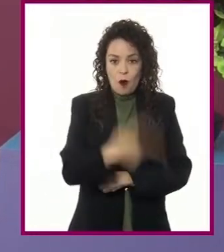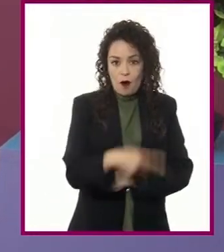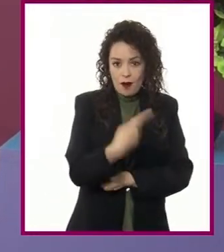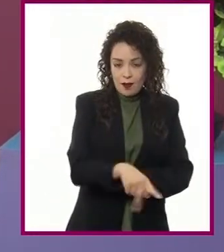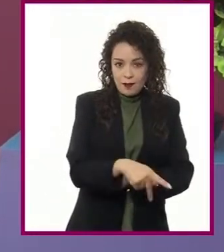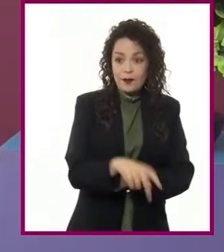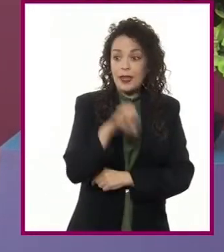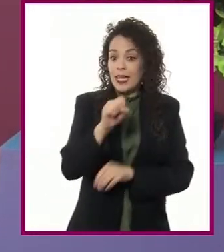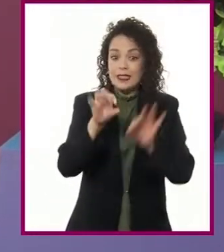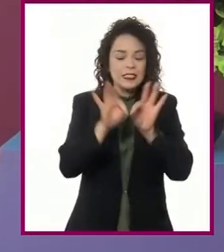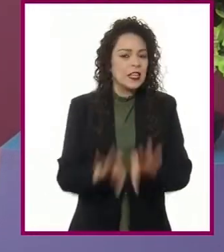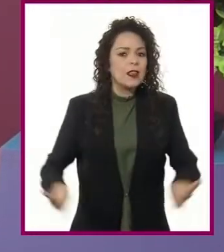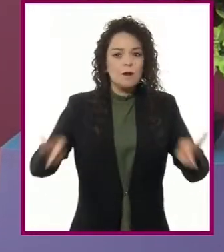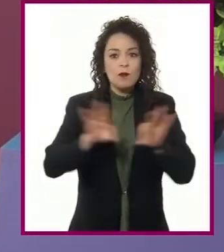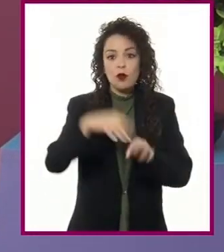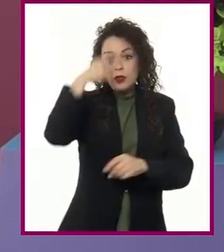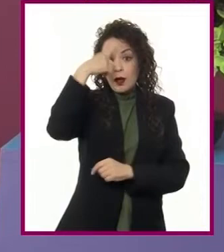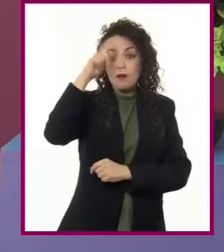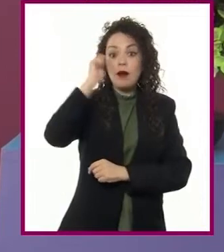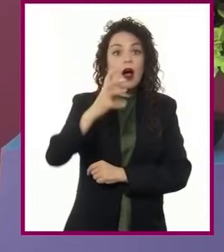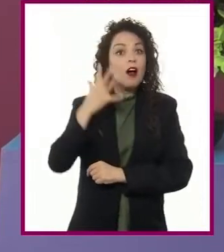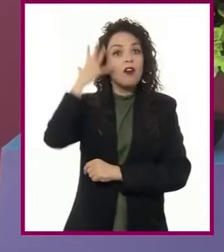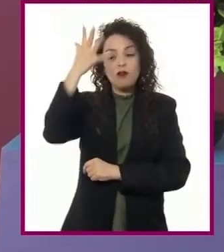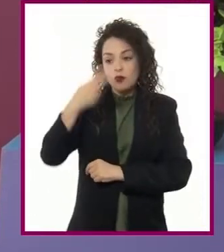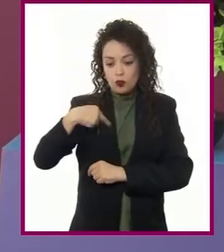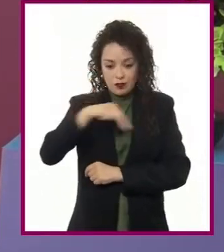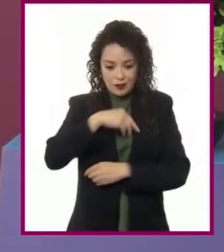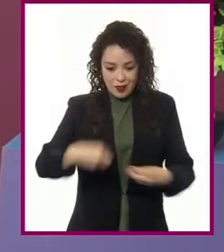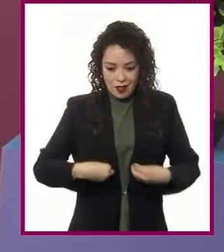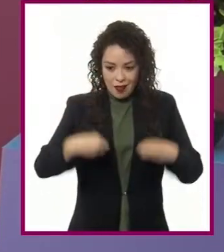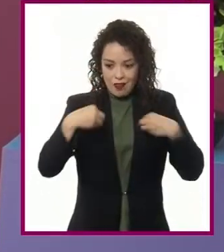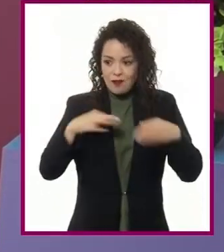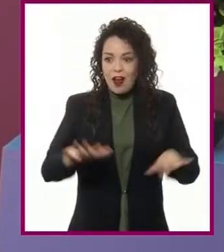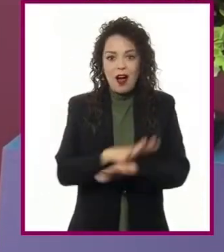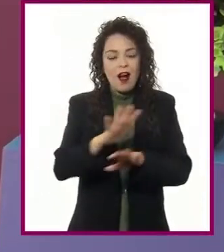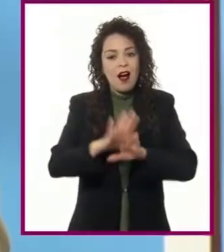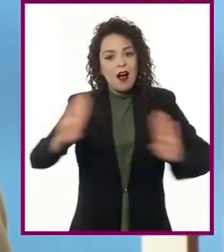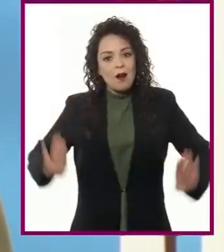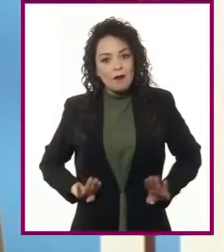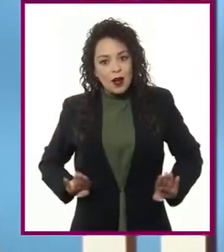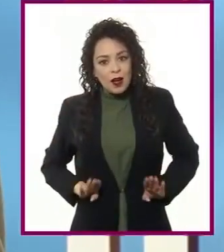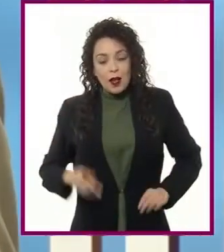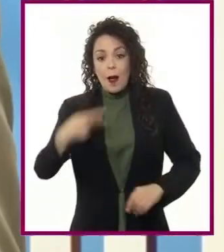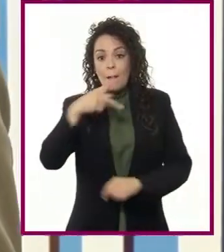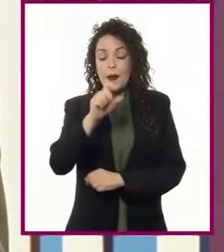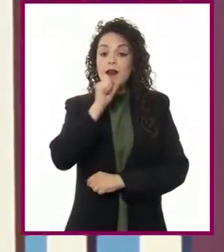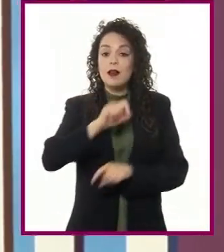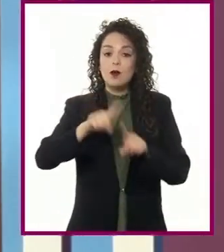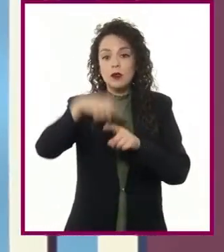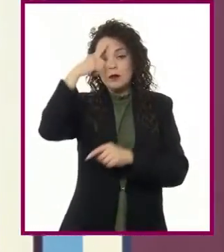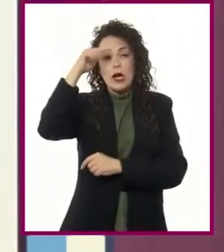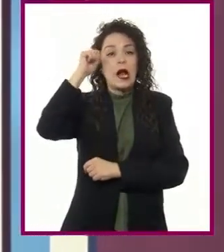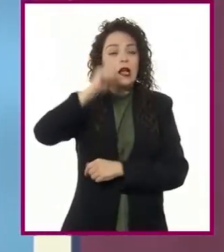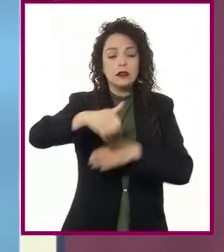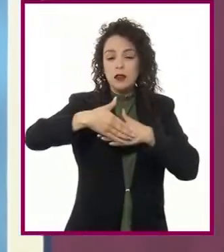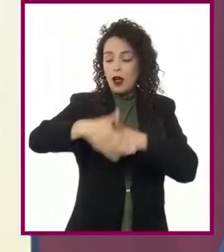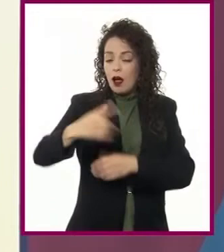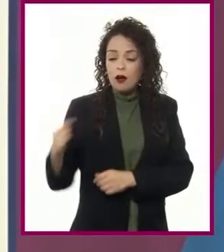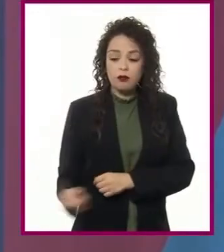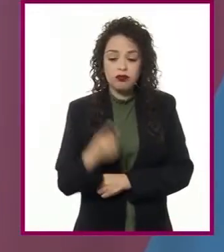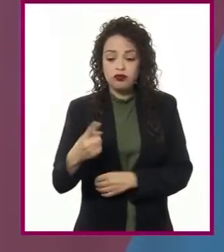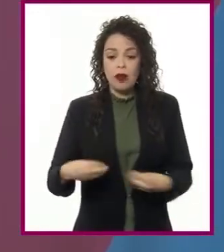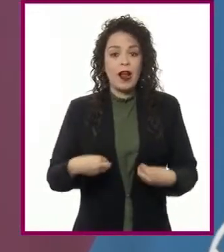la formación de nuestra identidad, pero también a lo largo de nuestras vidas. Estos grupos a los que